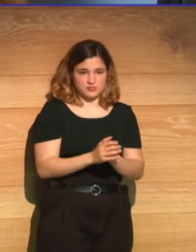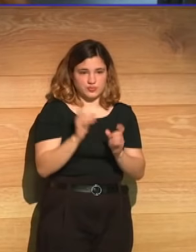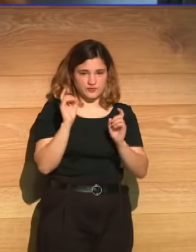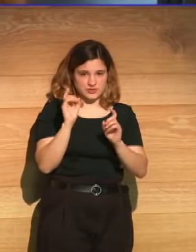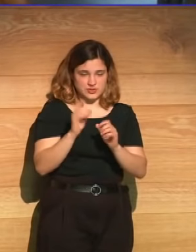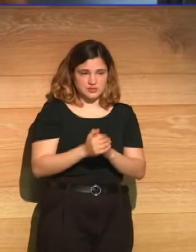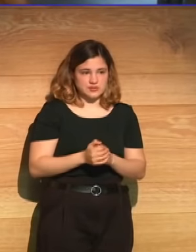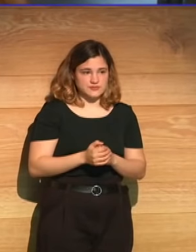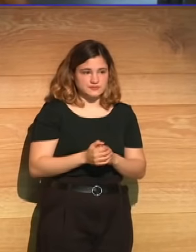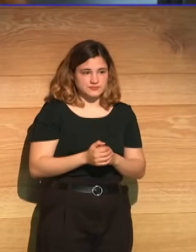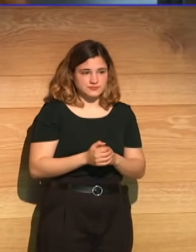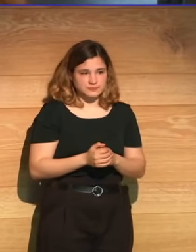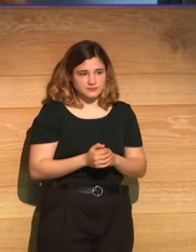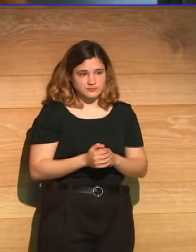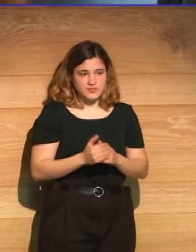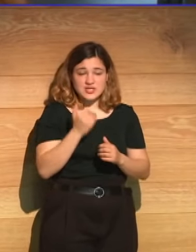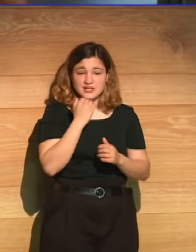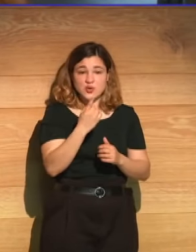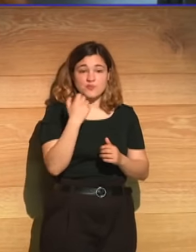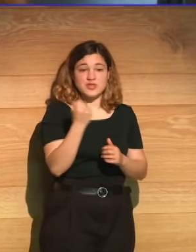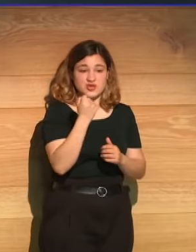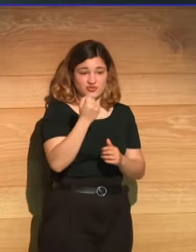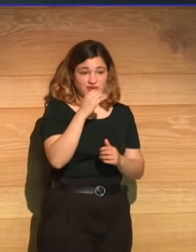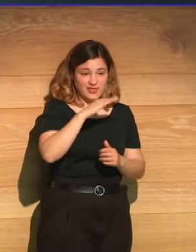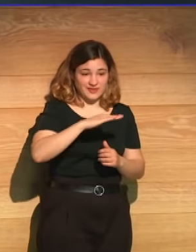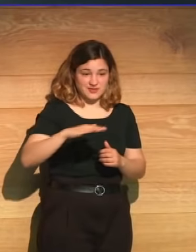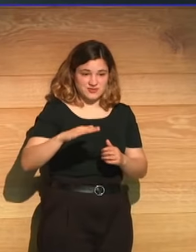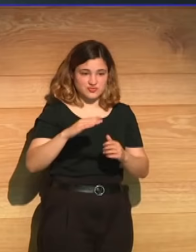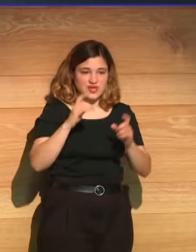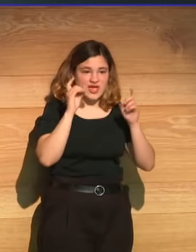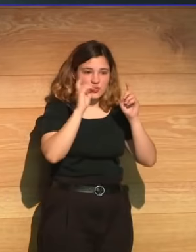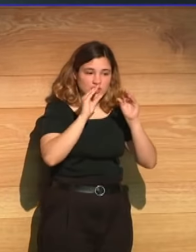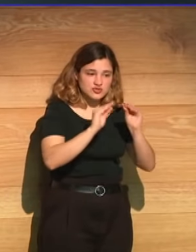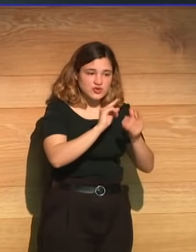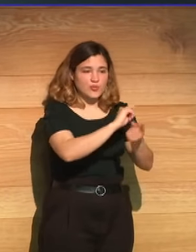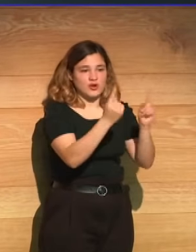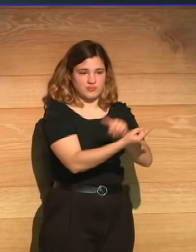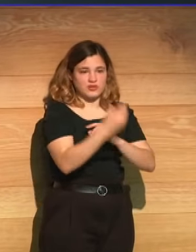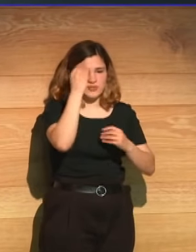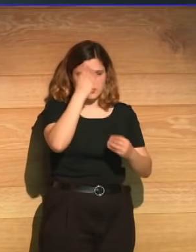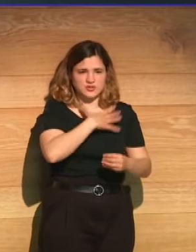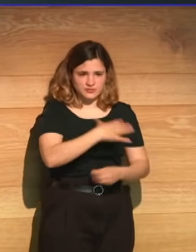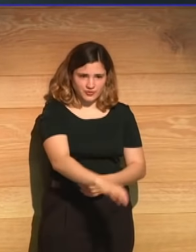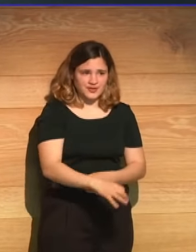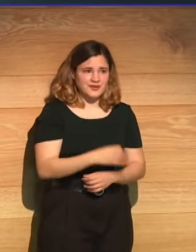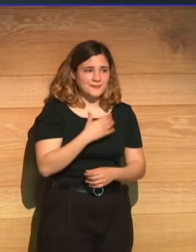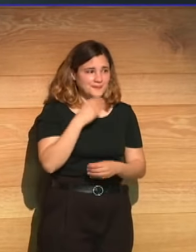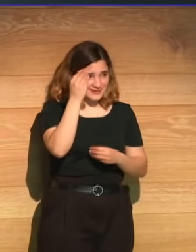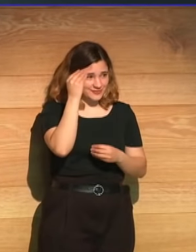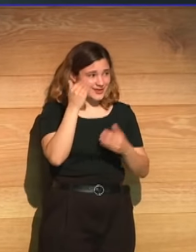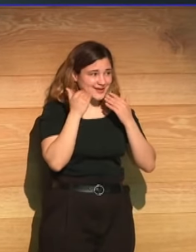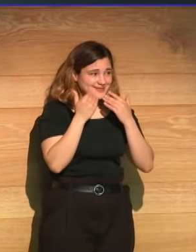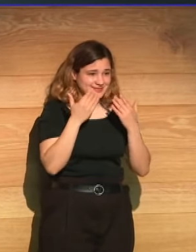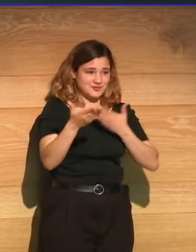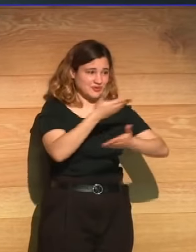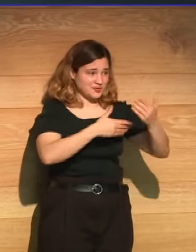poder ayudar a cambiar la educación de casi 1 millón de niños en África. Y creemos que se puede, creemos que gracias a la colaboración de